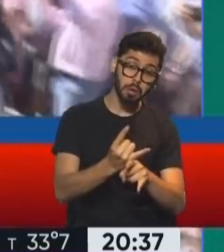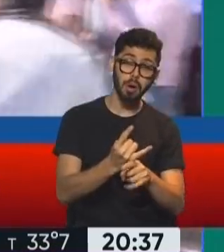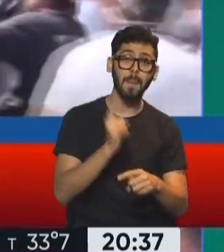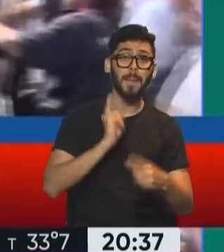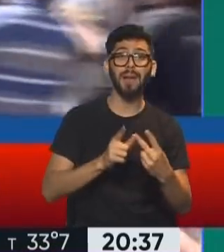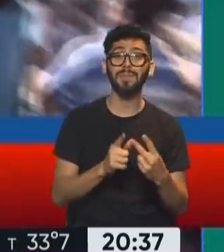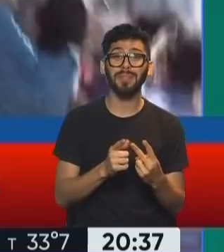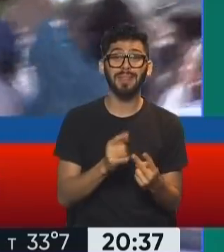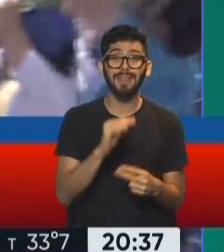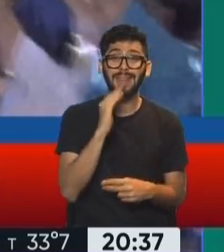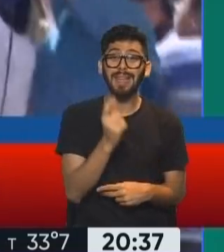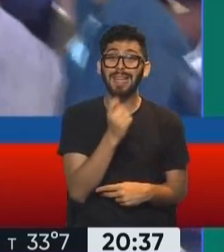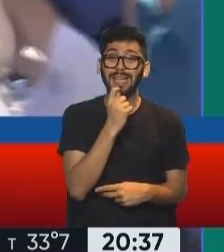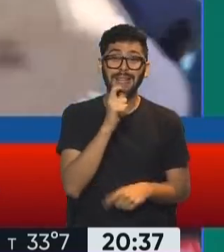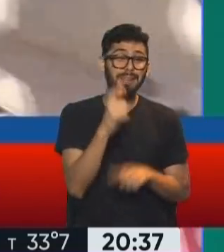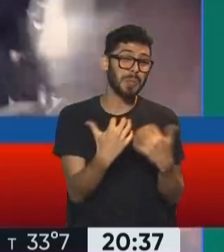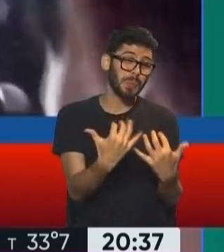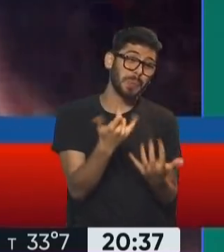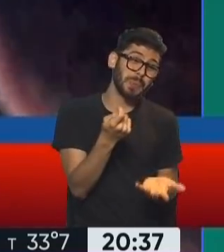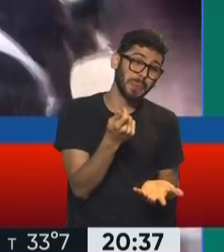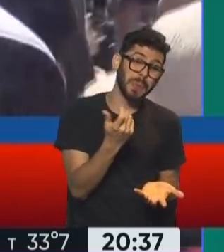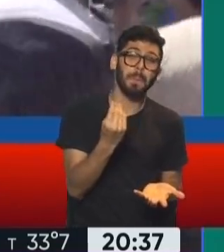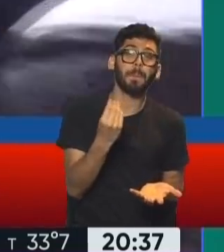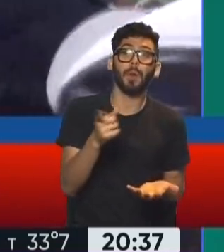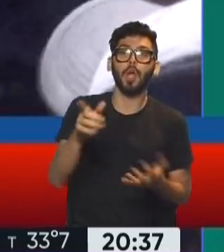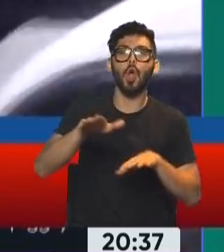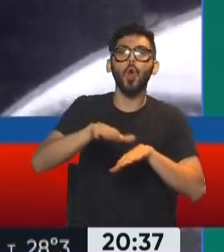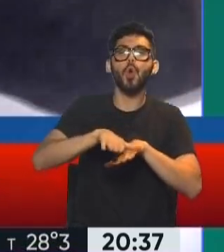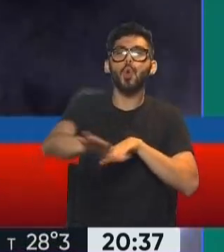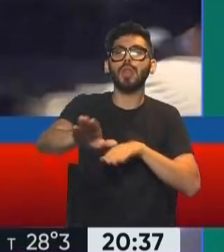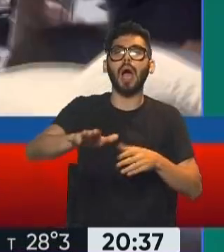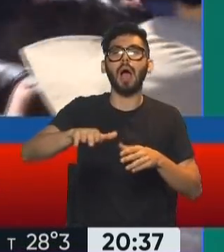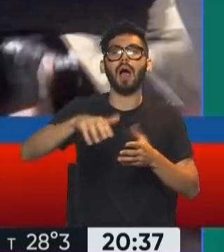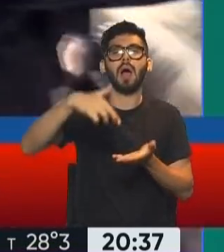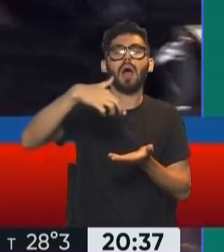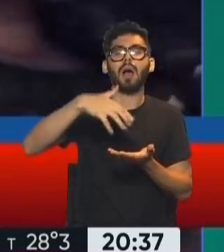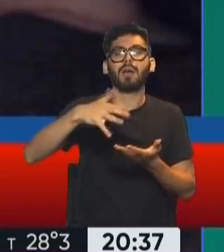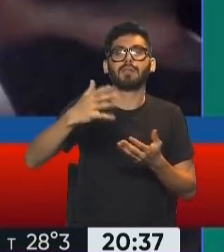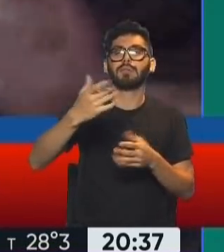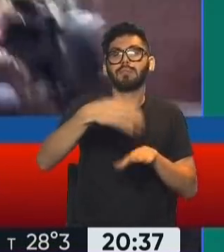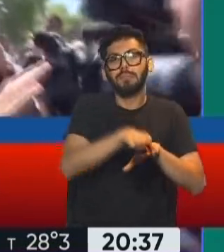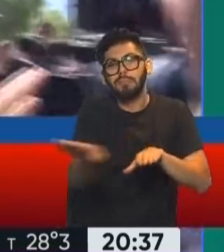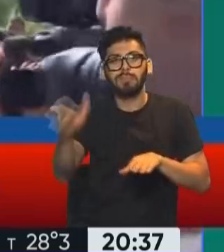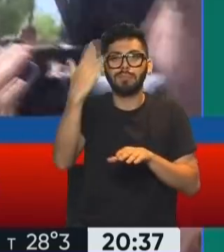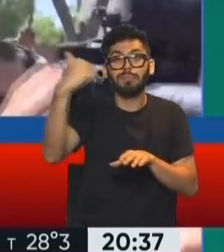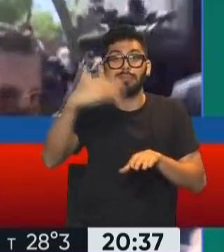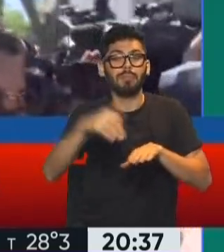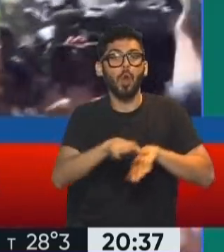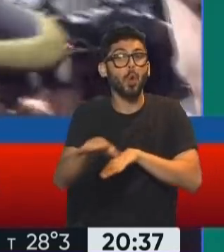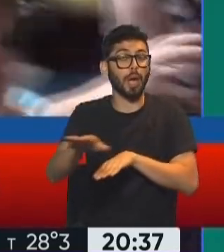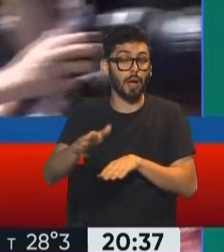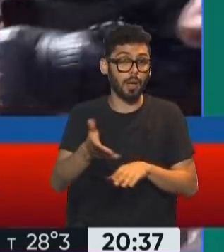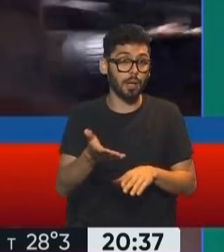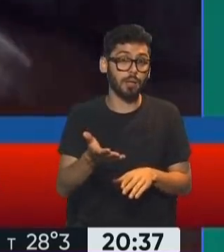los chistes de que fue poca gente porque paraban en la ruta. En la ruta no paraban. Justo hoy viajé por una ruta